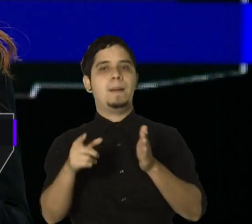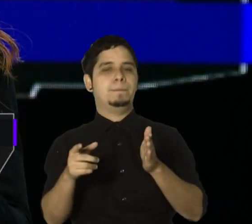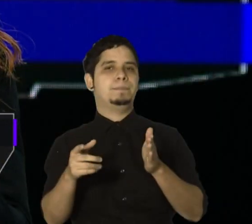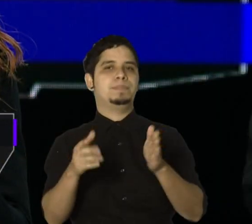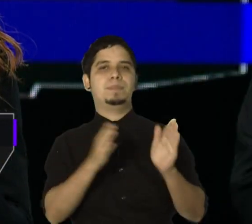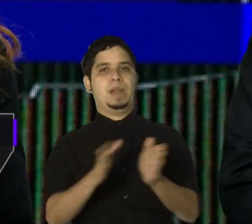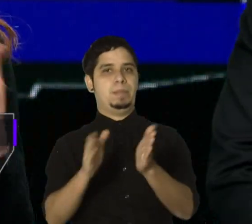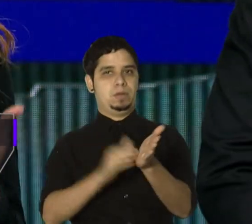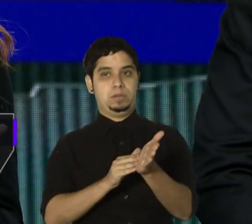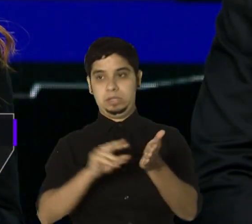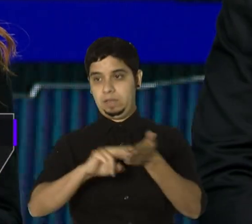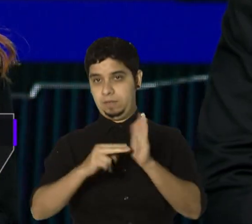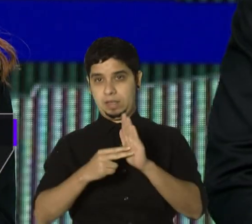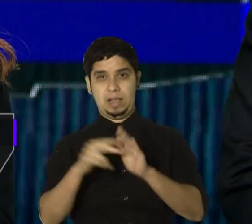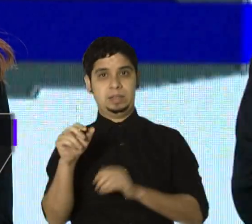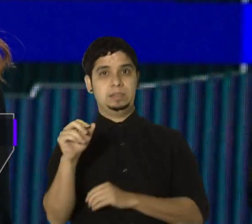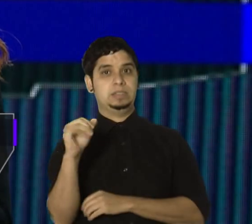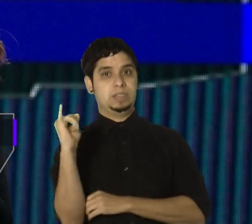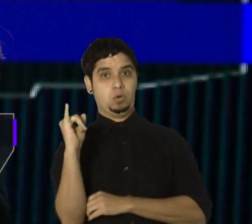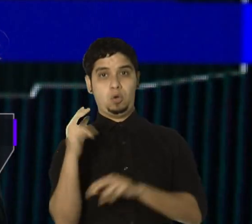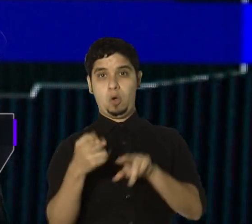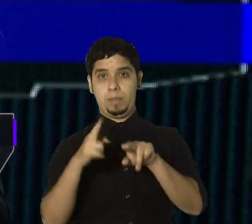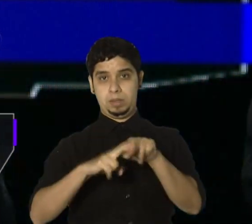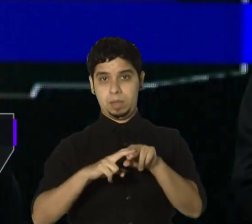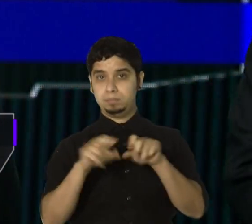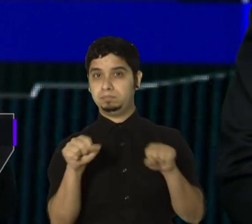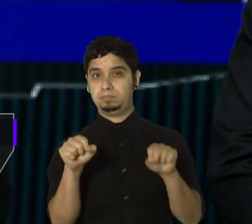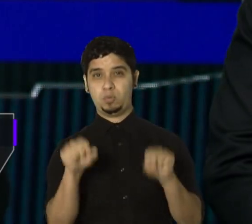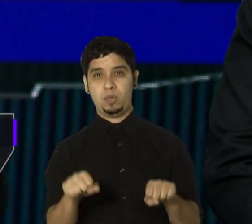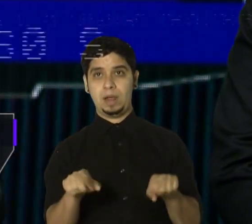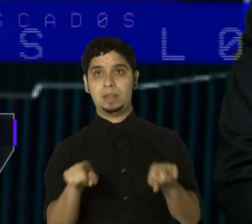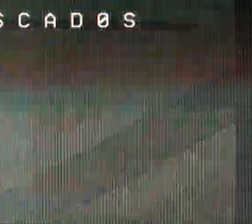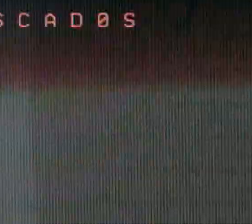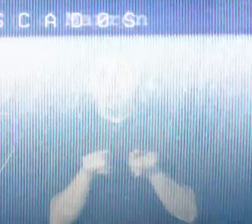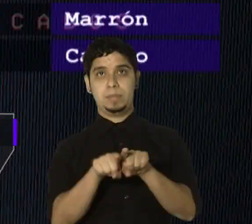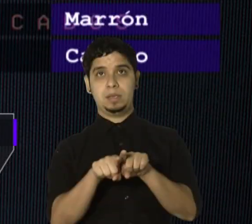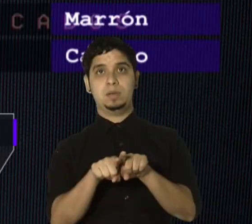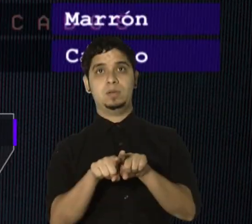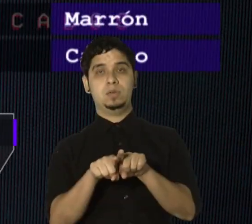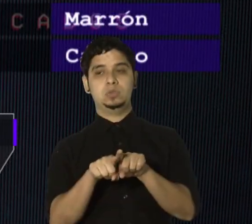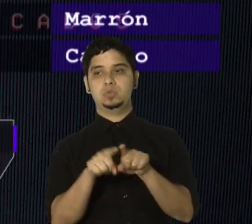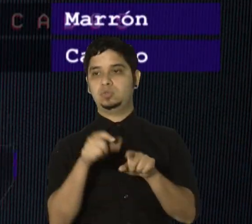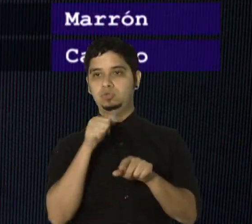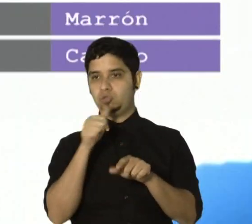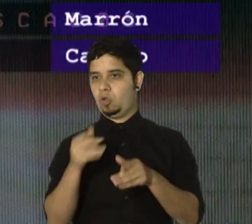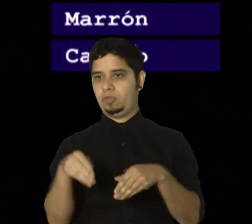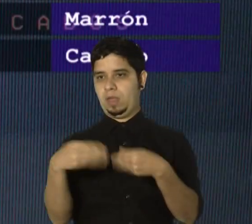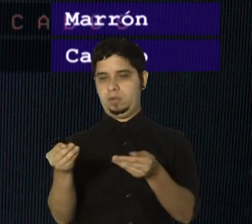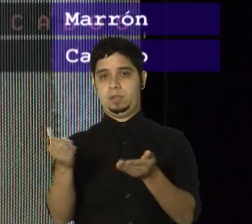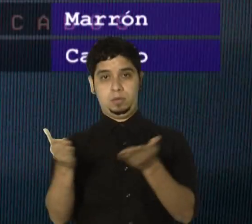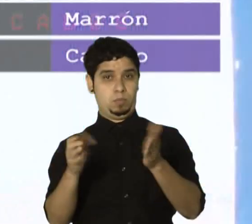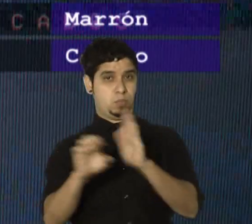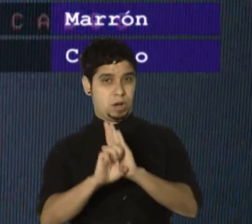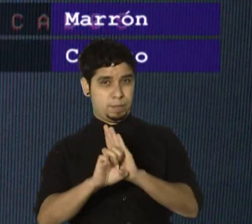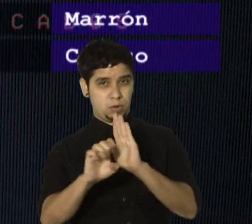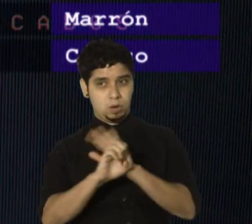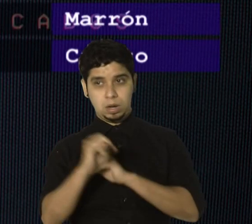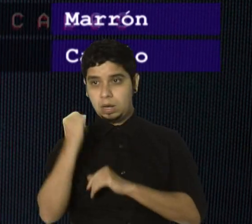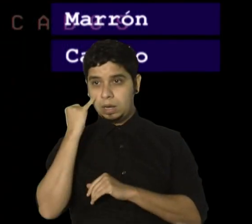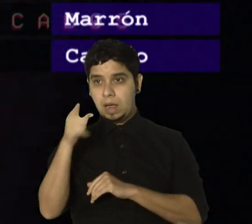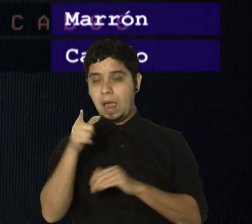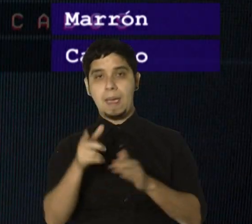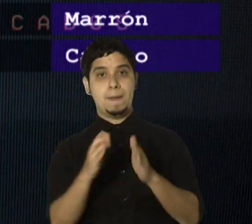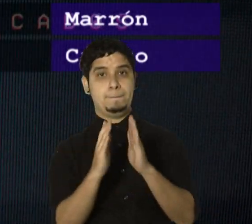primas de los seguros. E incluso pudiera terminar en la denegación de un servicio porque, por ejemplo, si él hace la